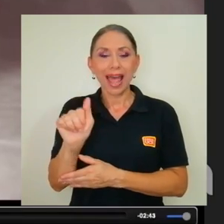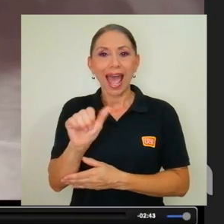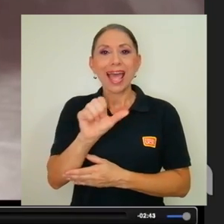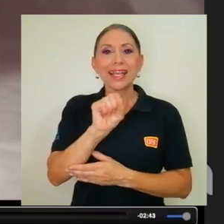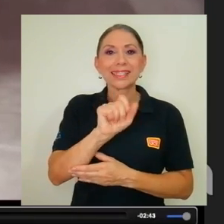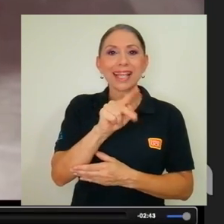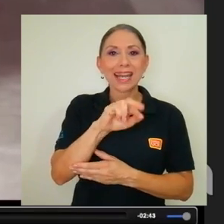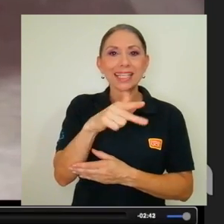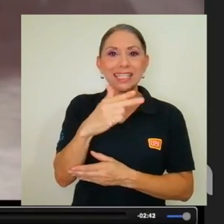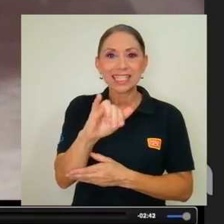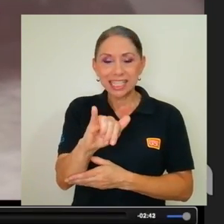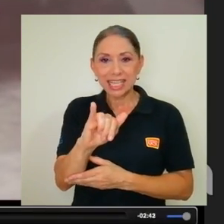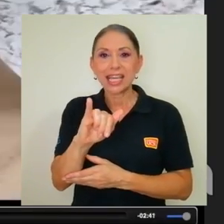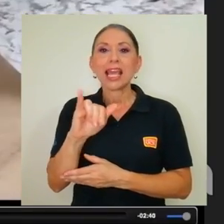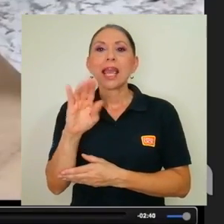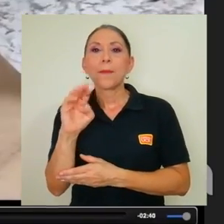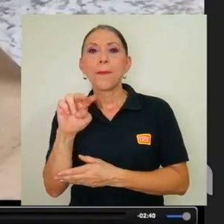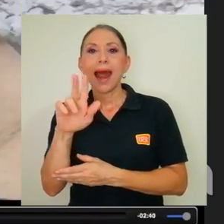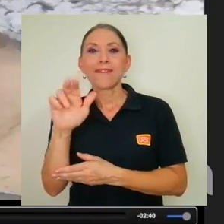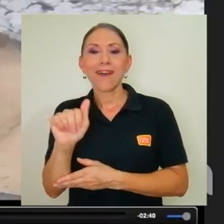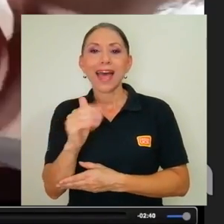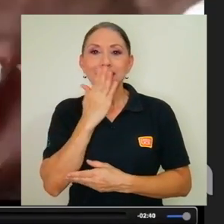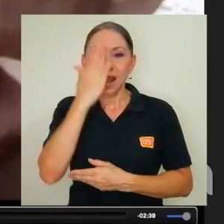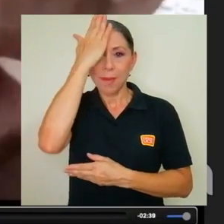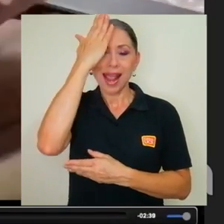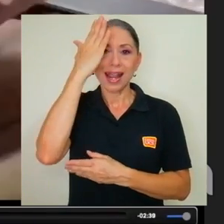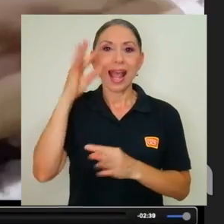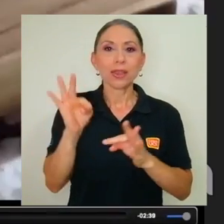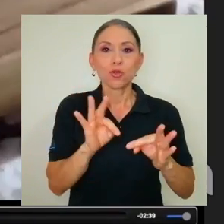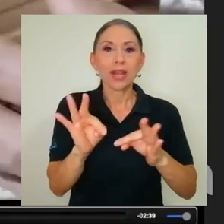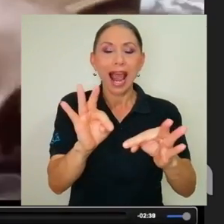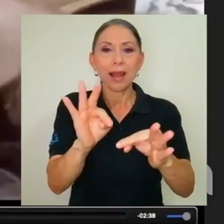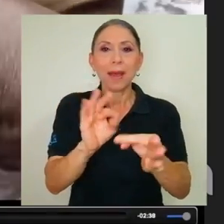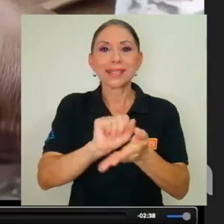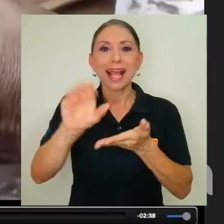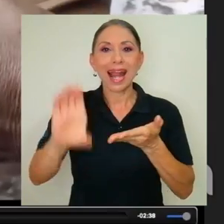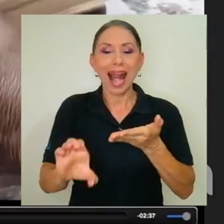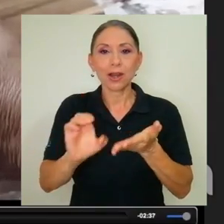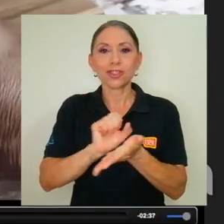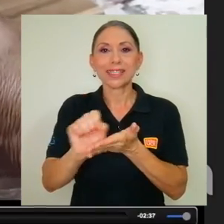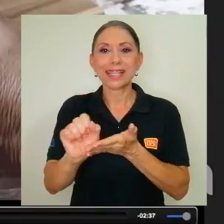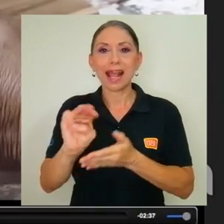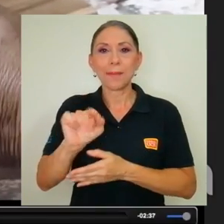Sarchí, Barba, Talamanca, Turrialba, San Carlos y San Mateo.